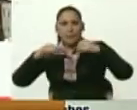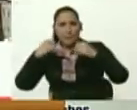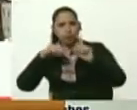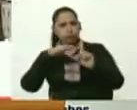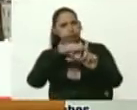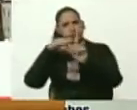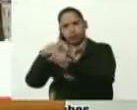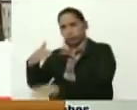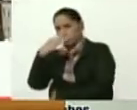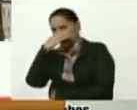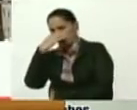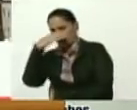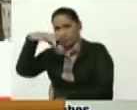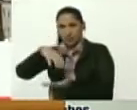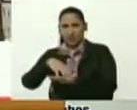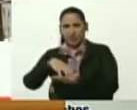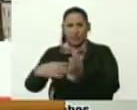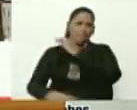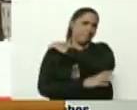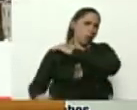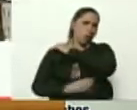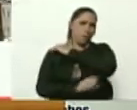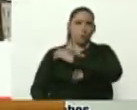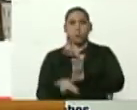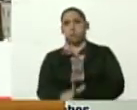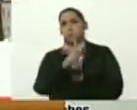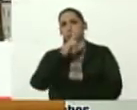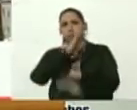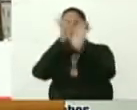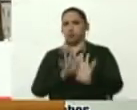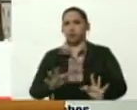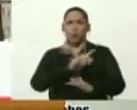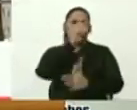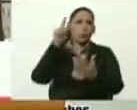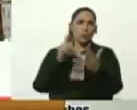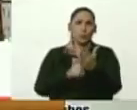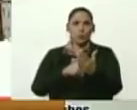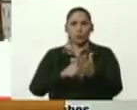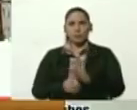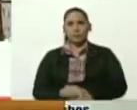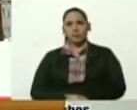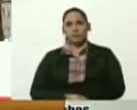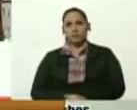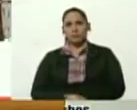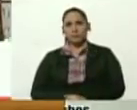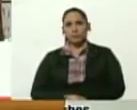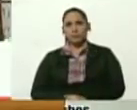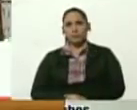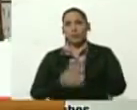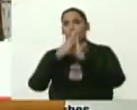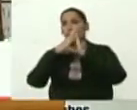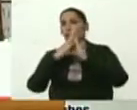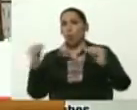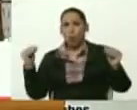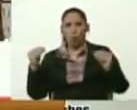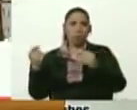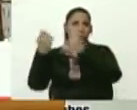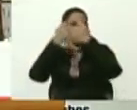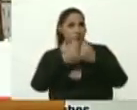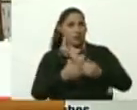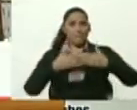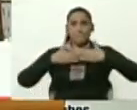Estado, bueno, saquearían de manera total y absoluta todo resquicio de dinero